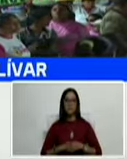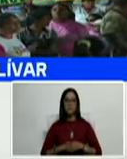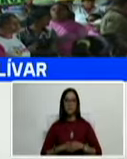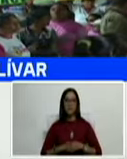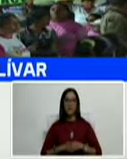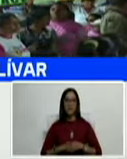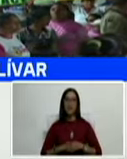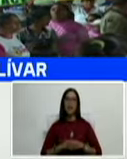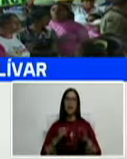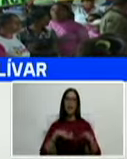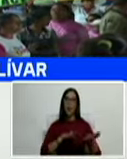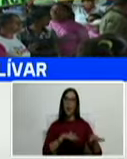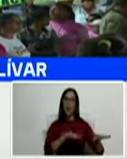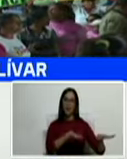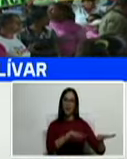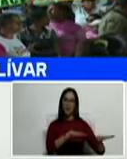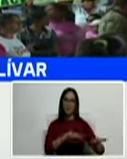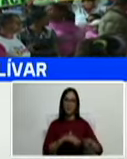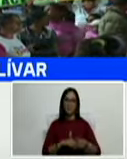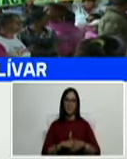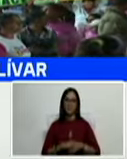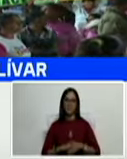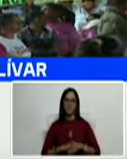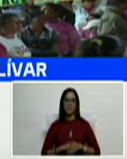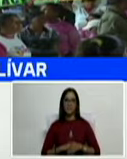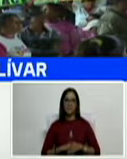en Cojede.